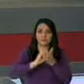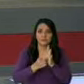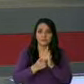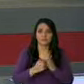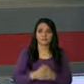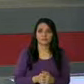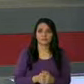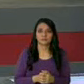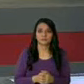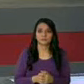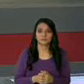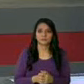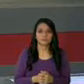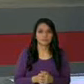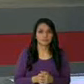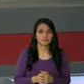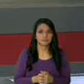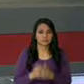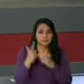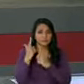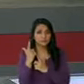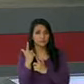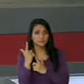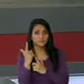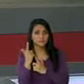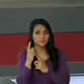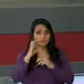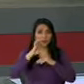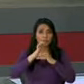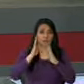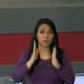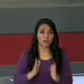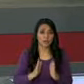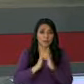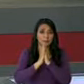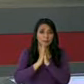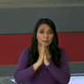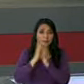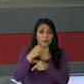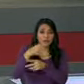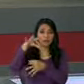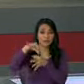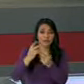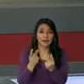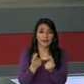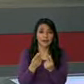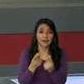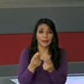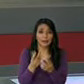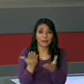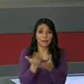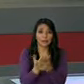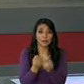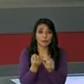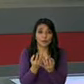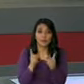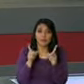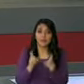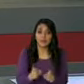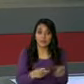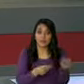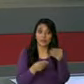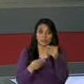emitida por el ejército ecuatoriano exigiendo al CNE acelere su proceso de escrutinio debe ser tomada con